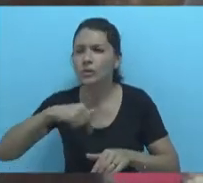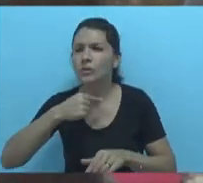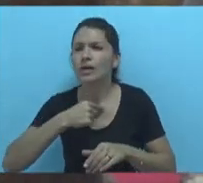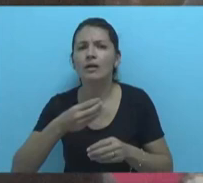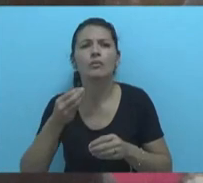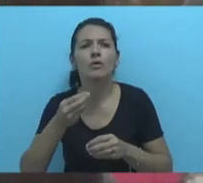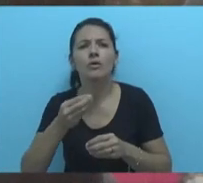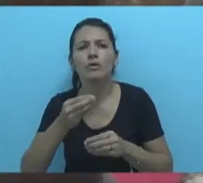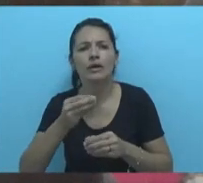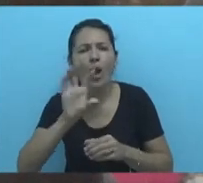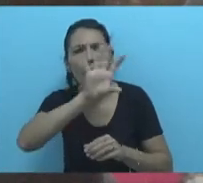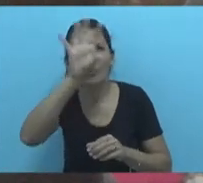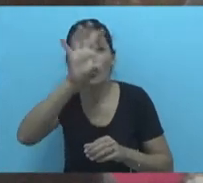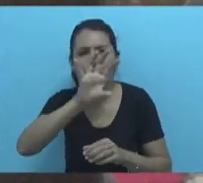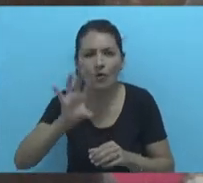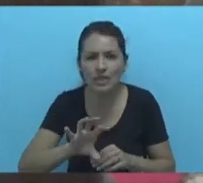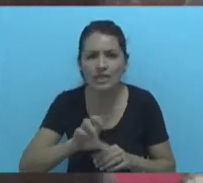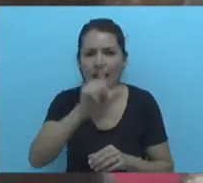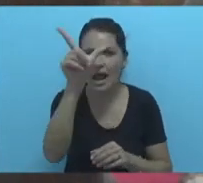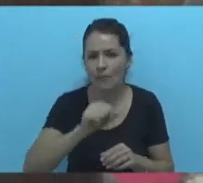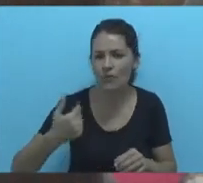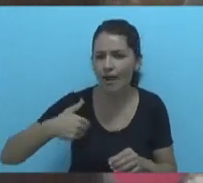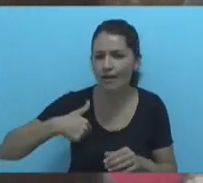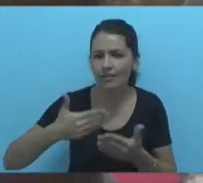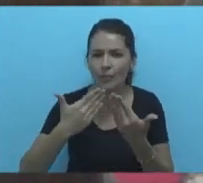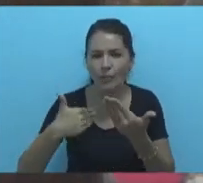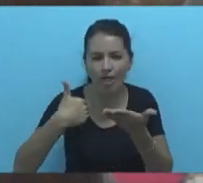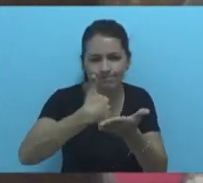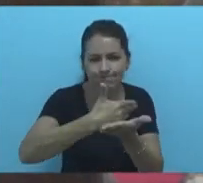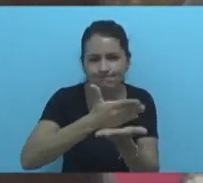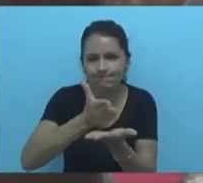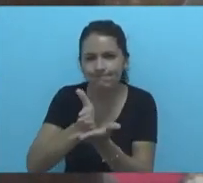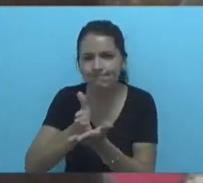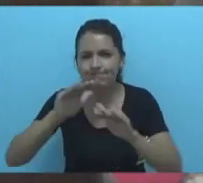equitativo para todas las provincias de la República Argentina. El